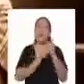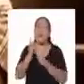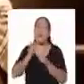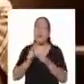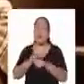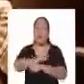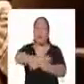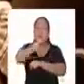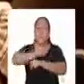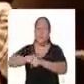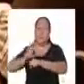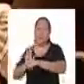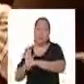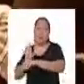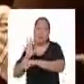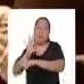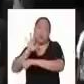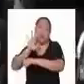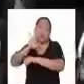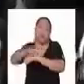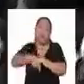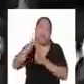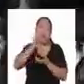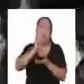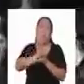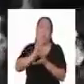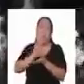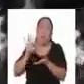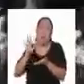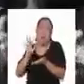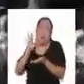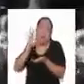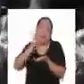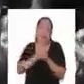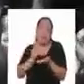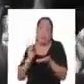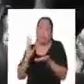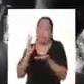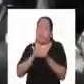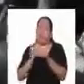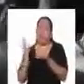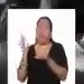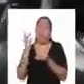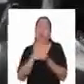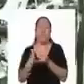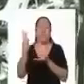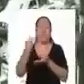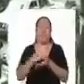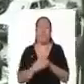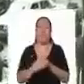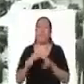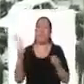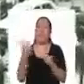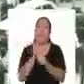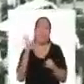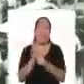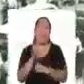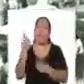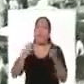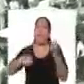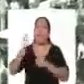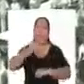migración del campo a la ciudad. En ese contexto, los ambulantes abarrotaron las calles de